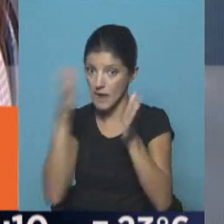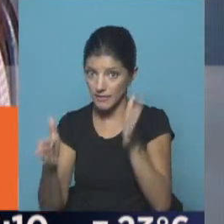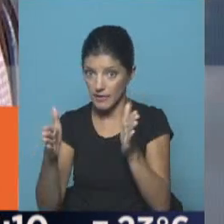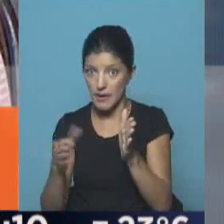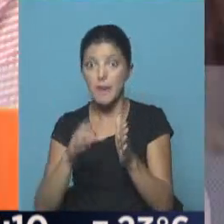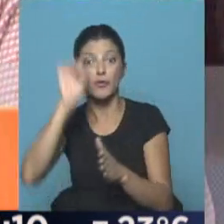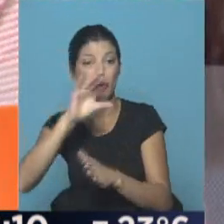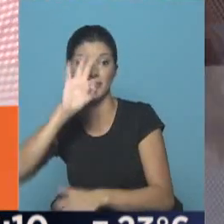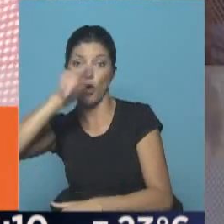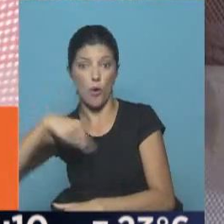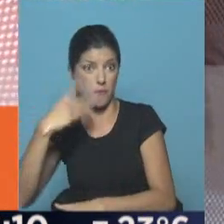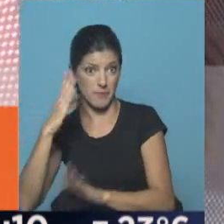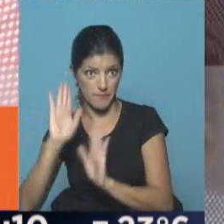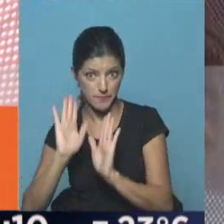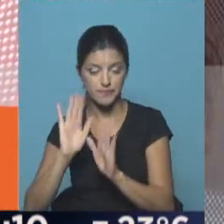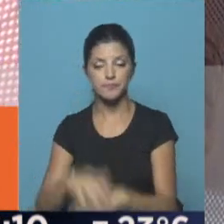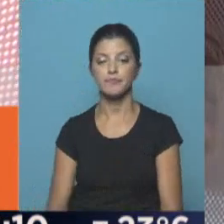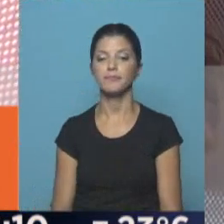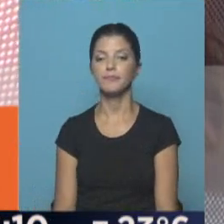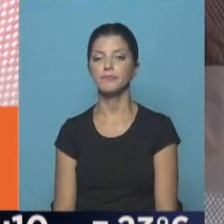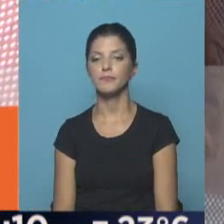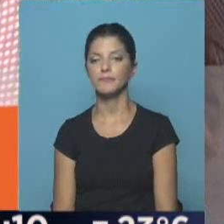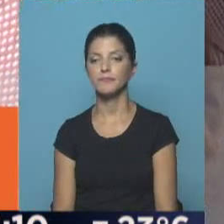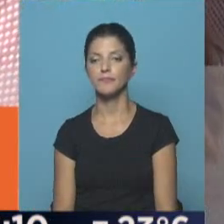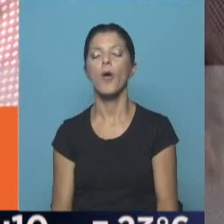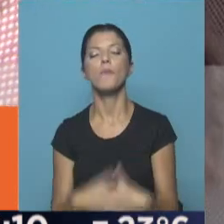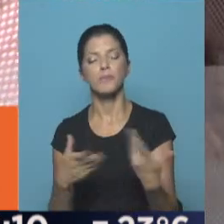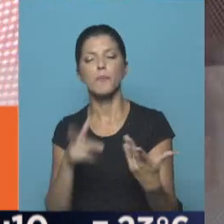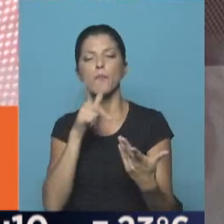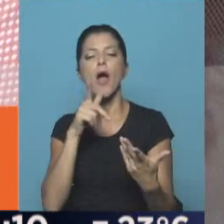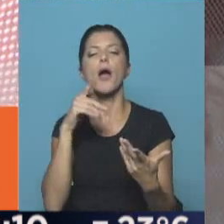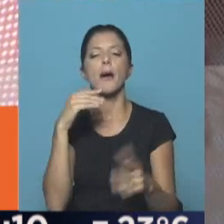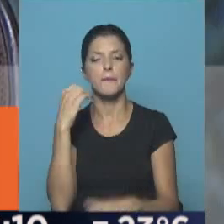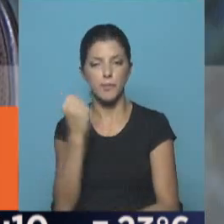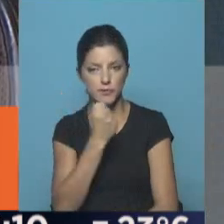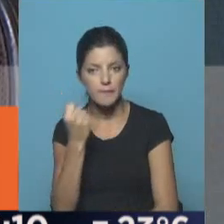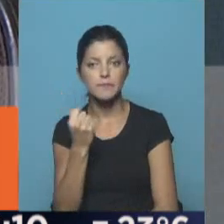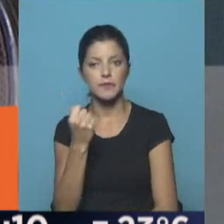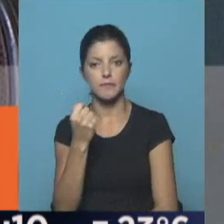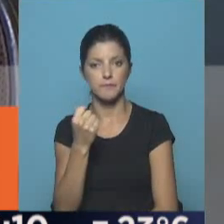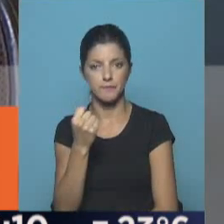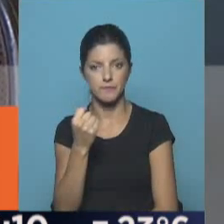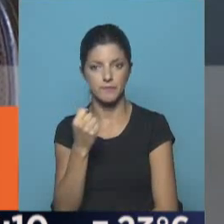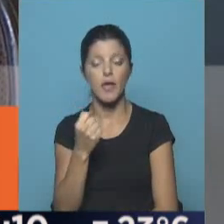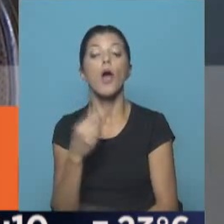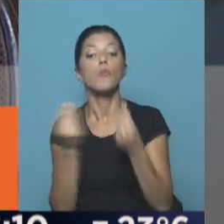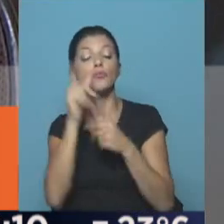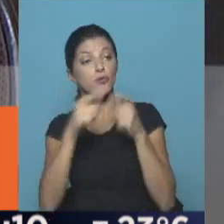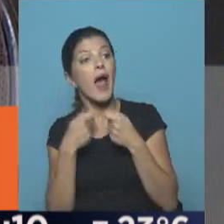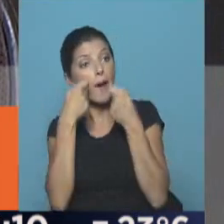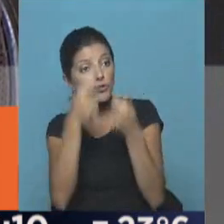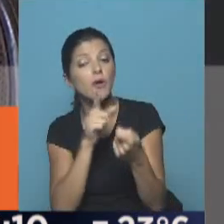anual. Entonces, me parece que ahí va a jugar verdaderamente los números con el electorado que esperaba de Trump una